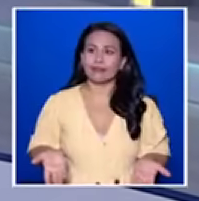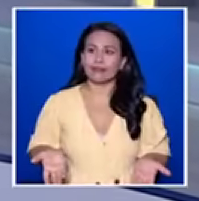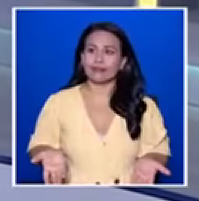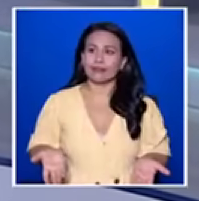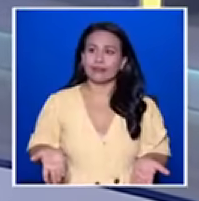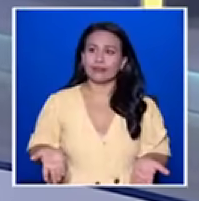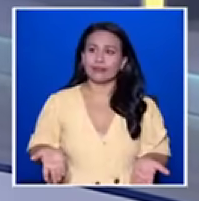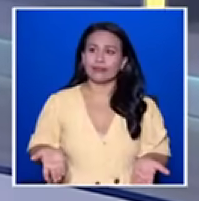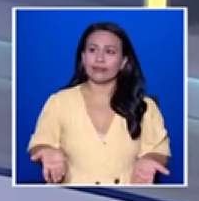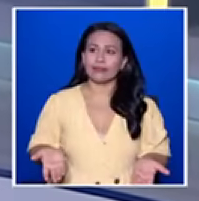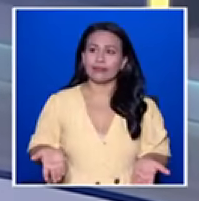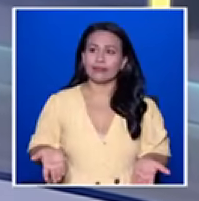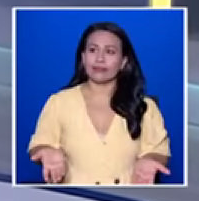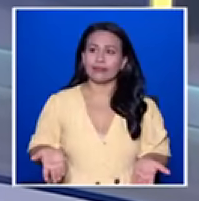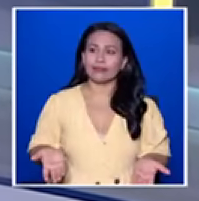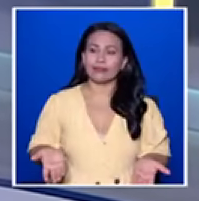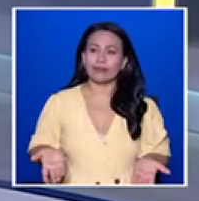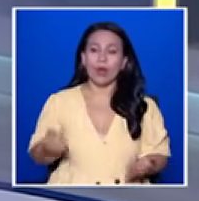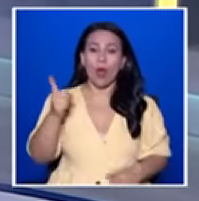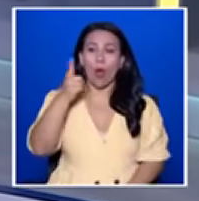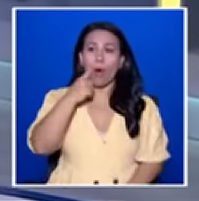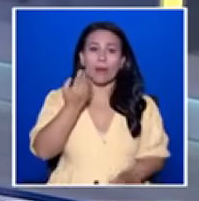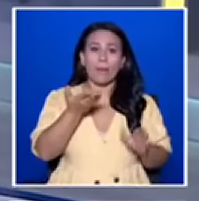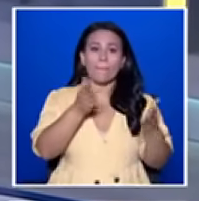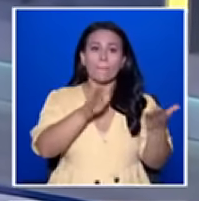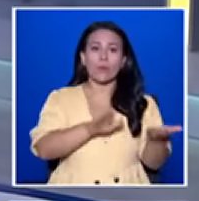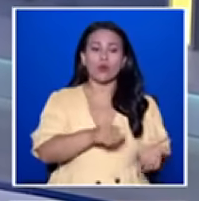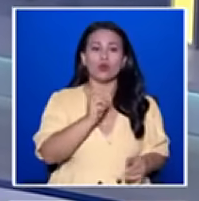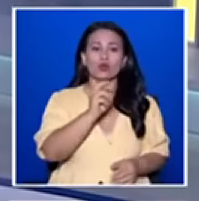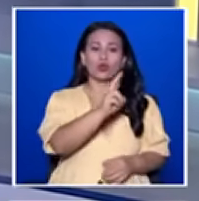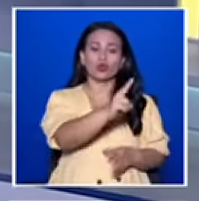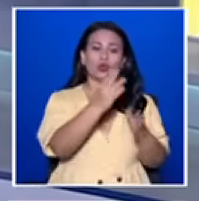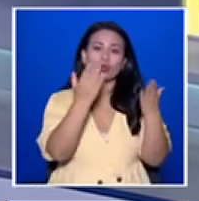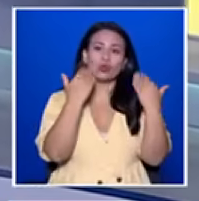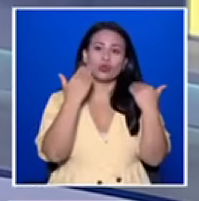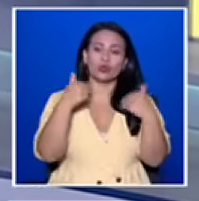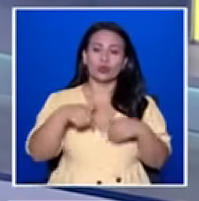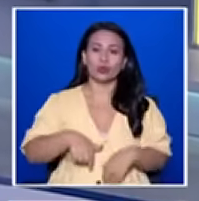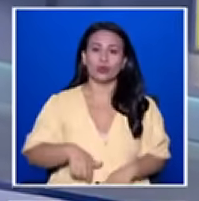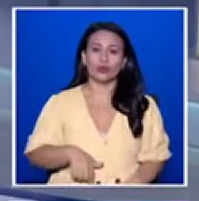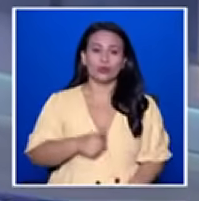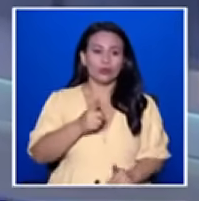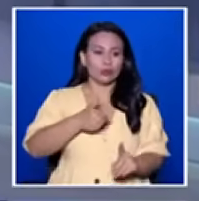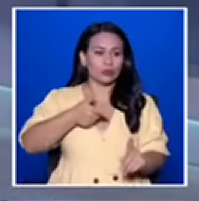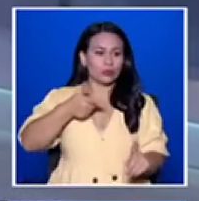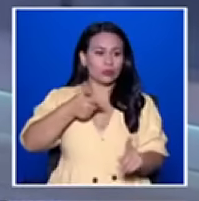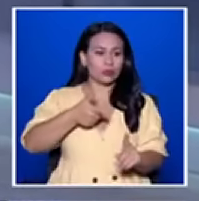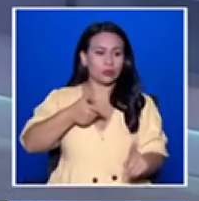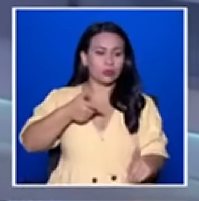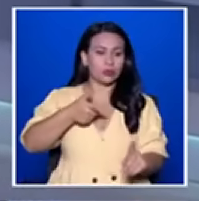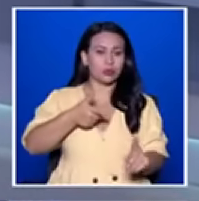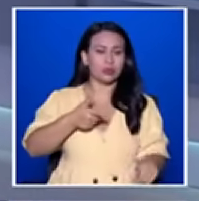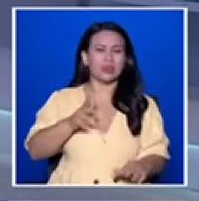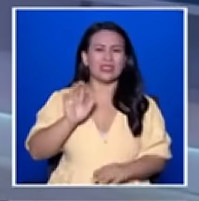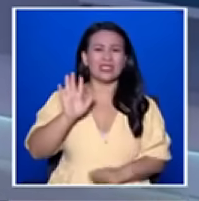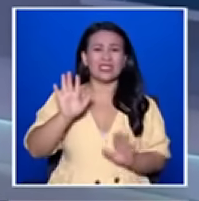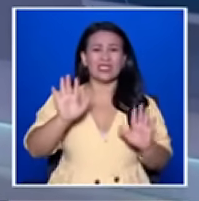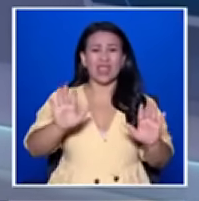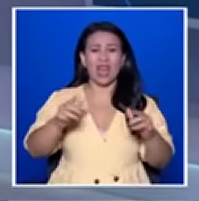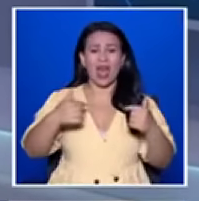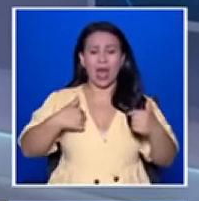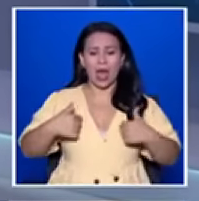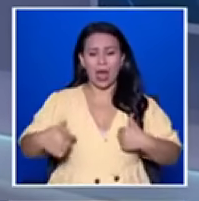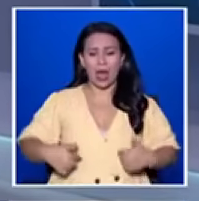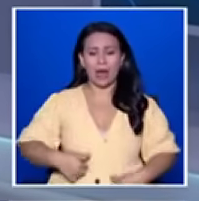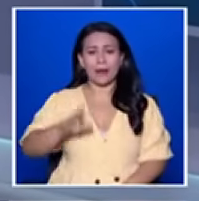Y un hombre fue asesinado en uno de los barrios de la isla Trinitaria, en el sur de Guayaquil. Los criminales le dispararon al menos 10